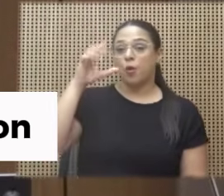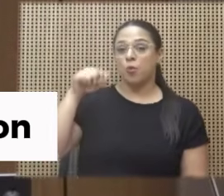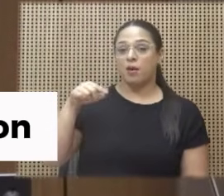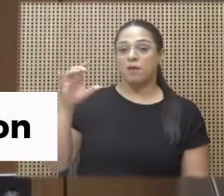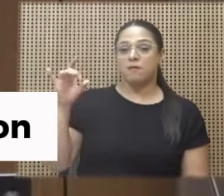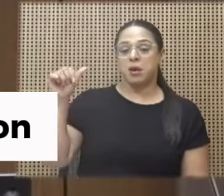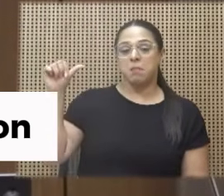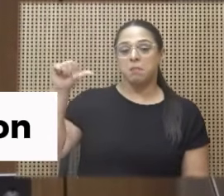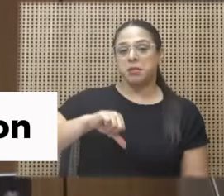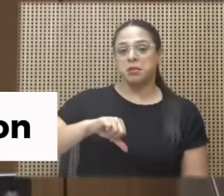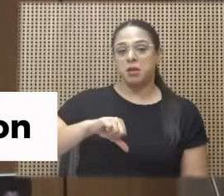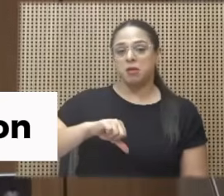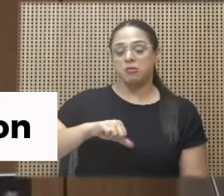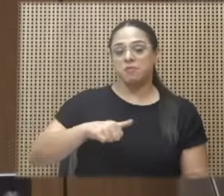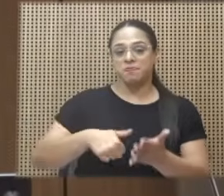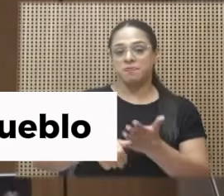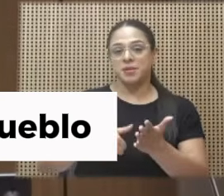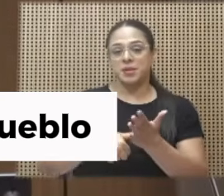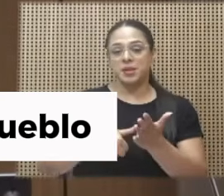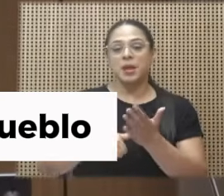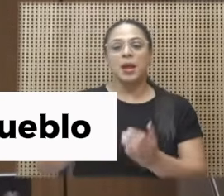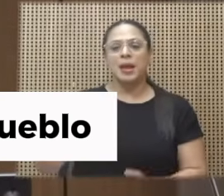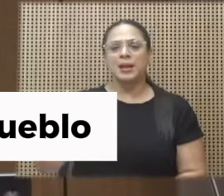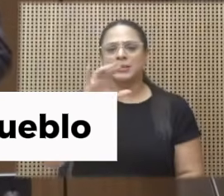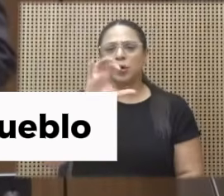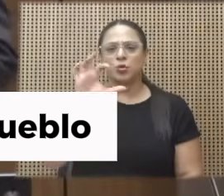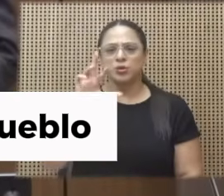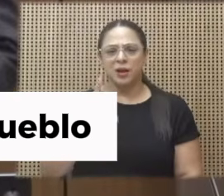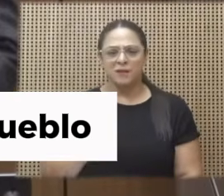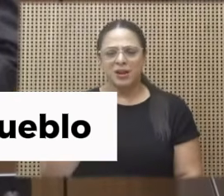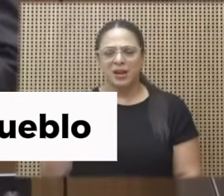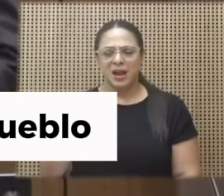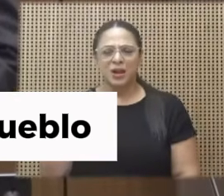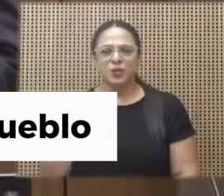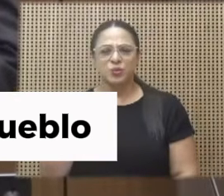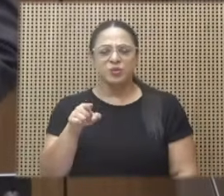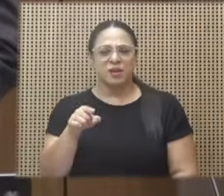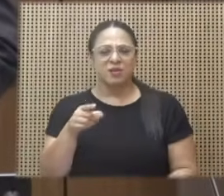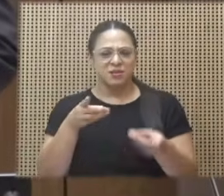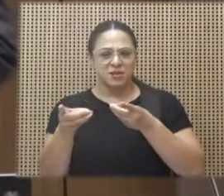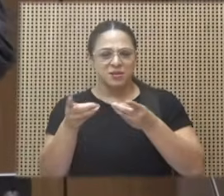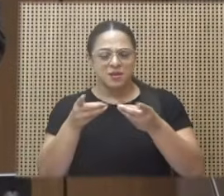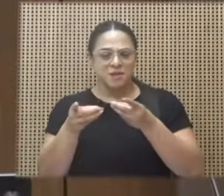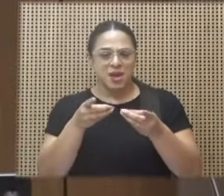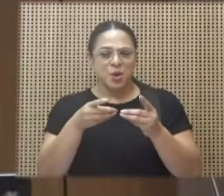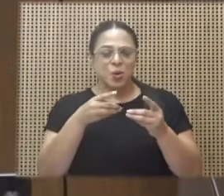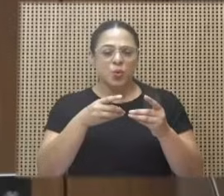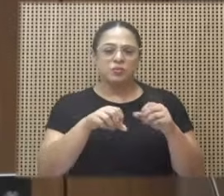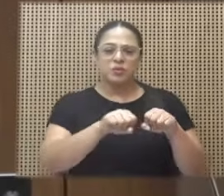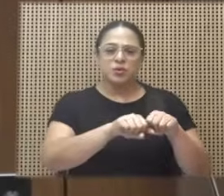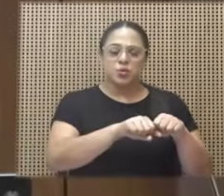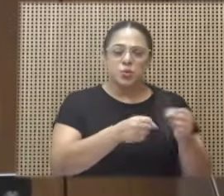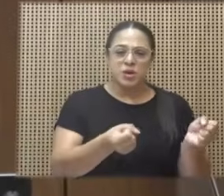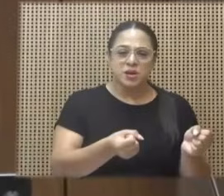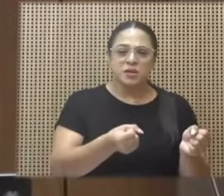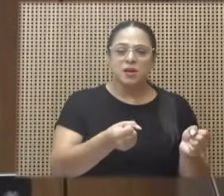Esa Costa Rica que nos describieron, destruida y cargada de enojo por el pueblo, ese